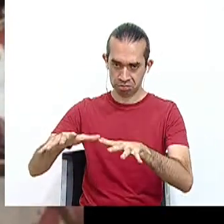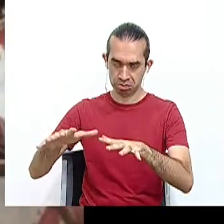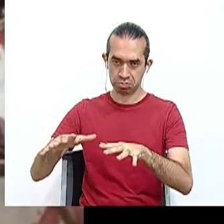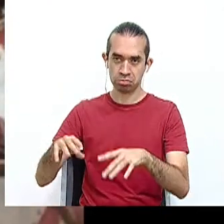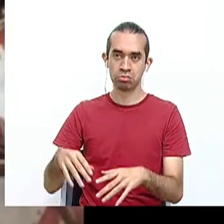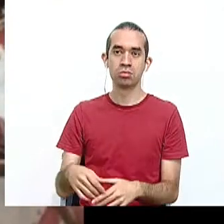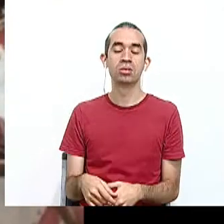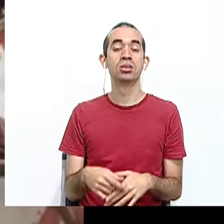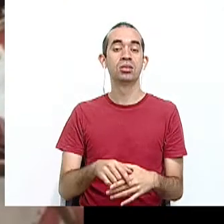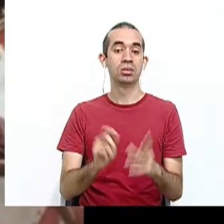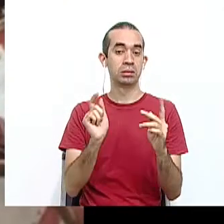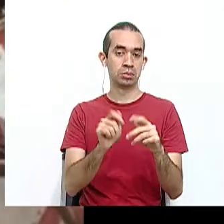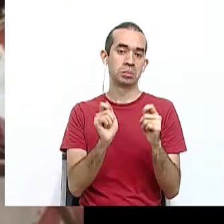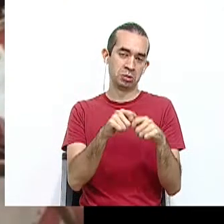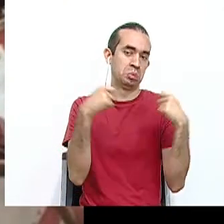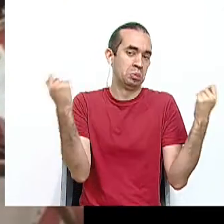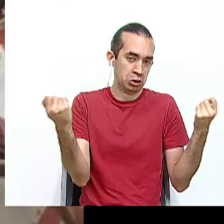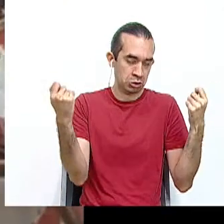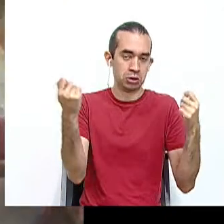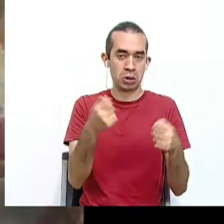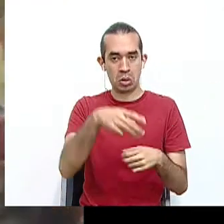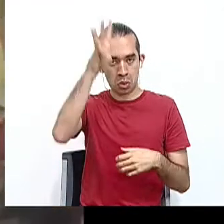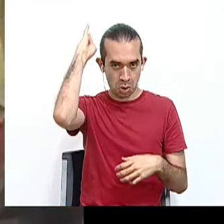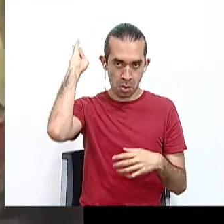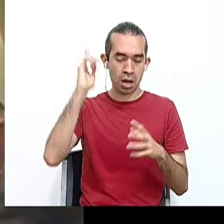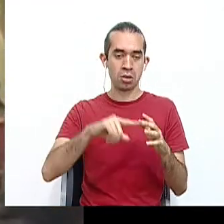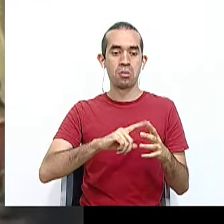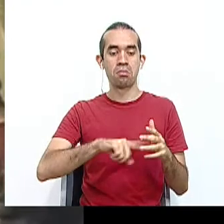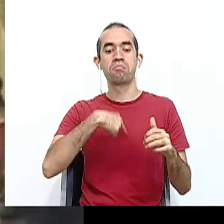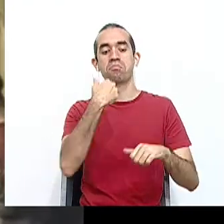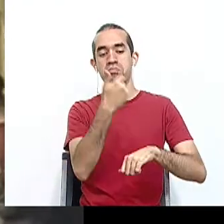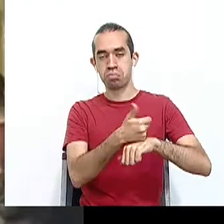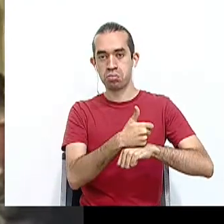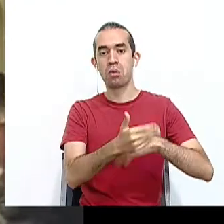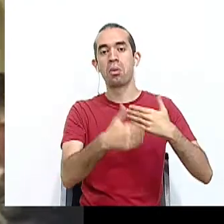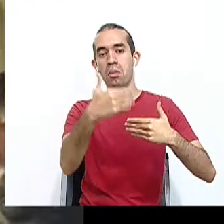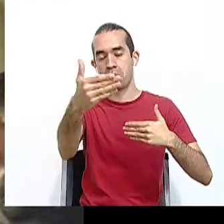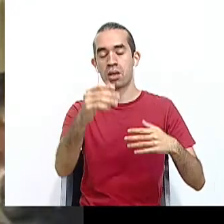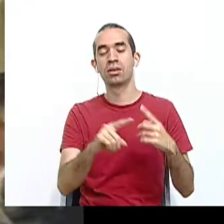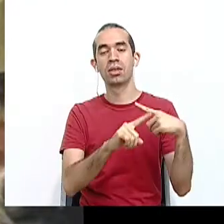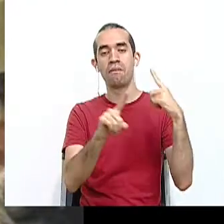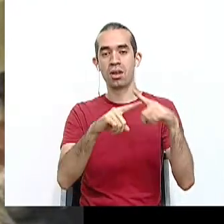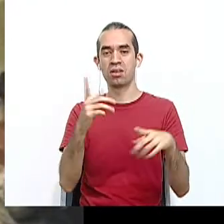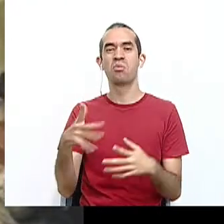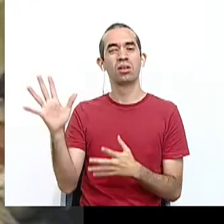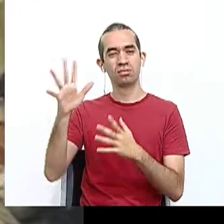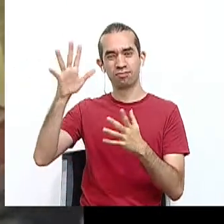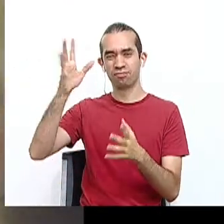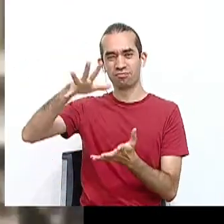fue precursor de otros tantos que aparecieron y desaparecieron con su caída.